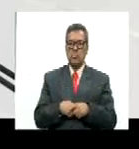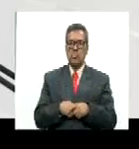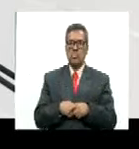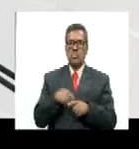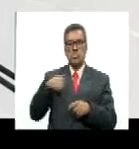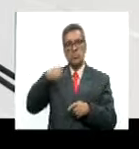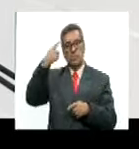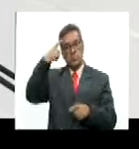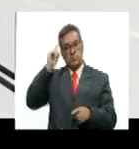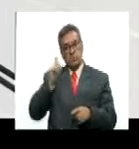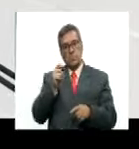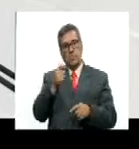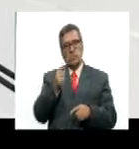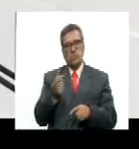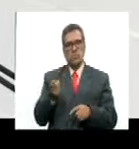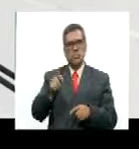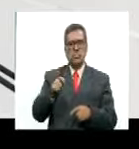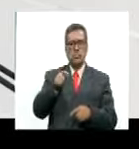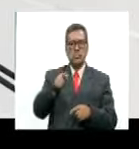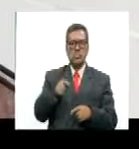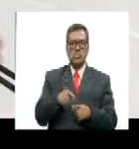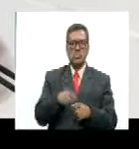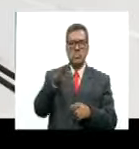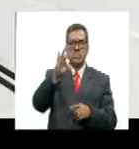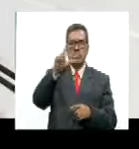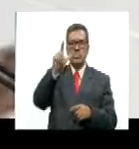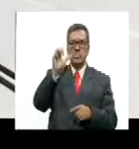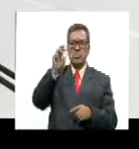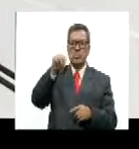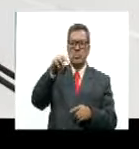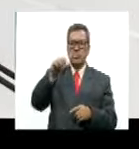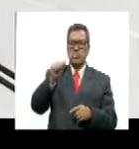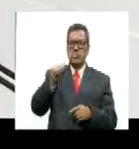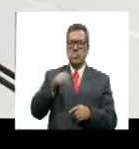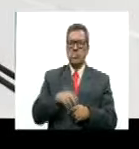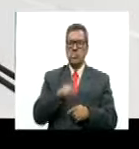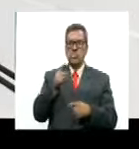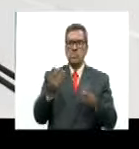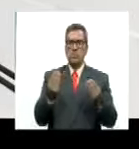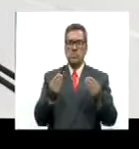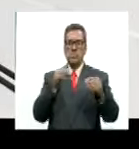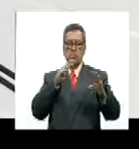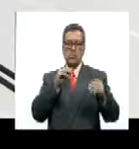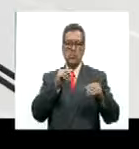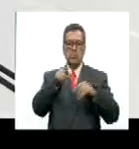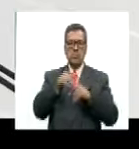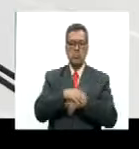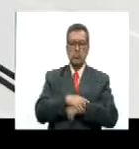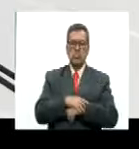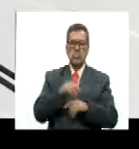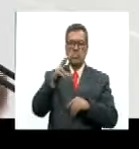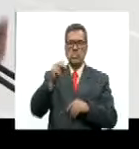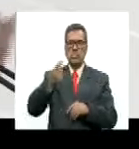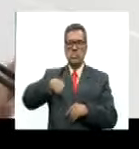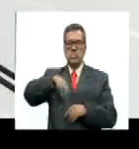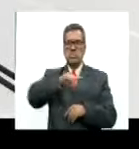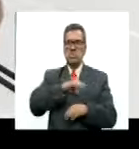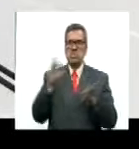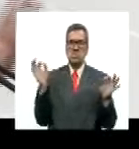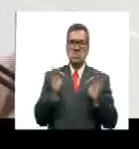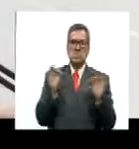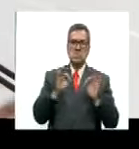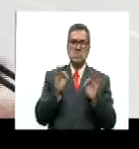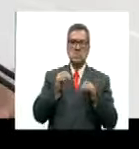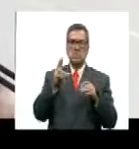quizás puedo decir alguna cosa más. Por ejemplo, me dicen, flama, flama, todos, ¿viste? Porque mandan muchos comentarios. Dicen, no, nosotros